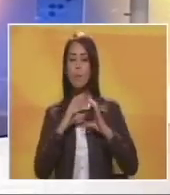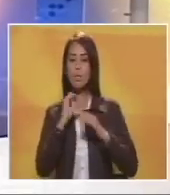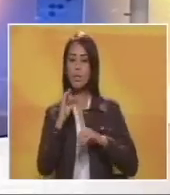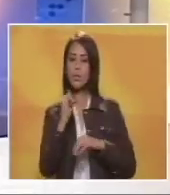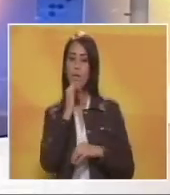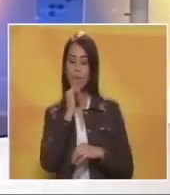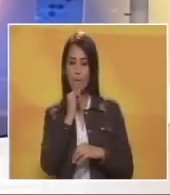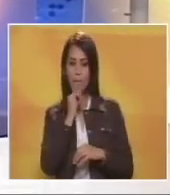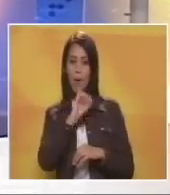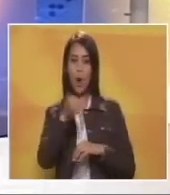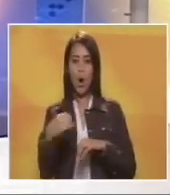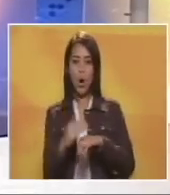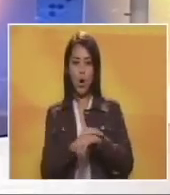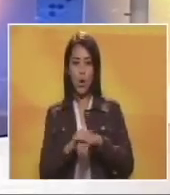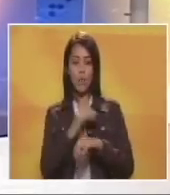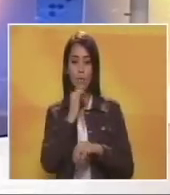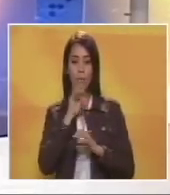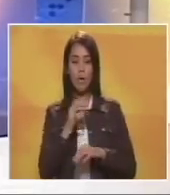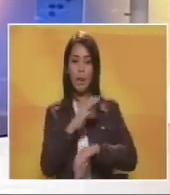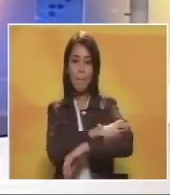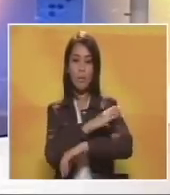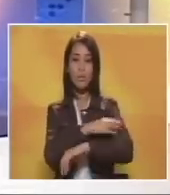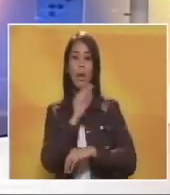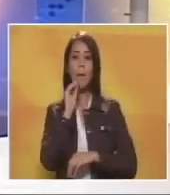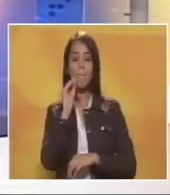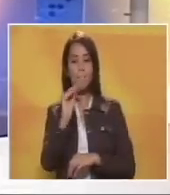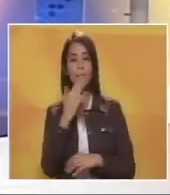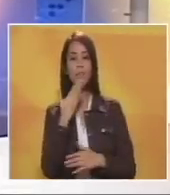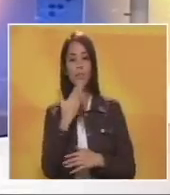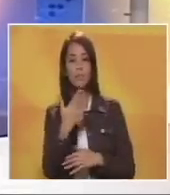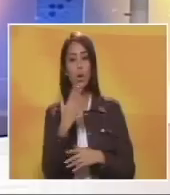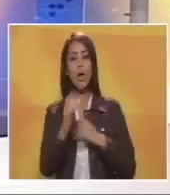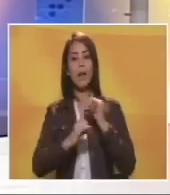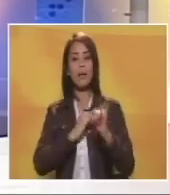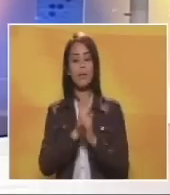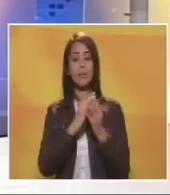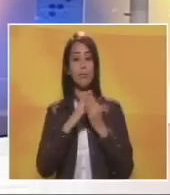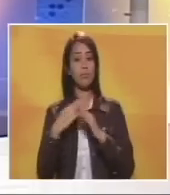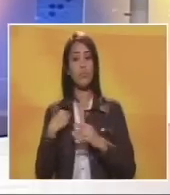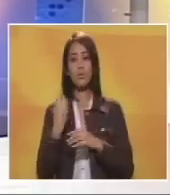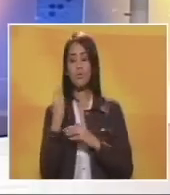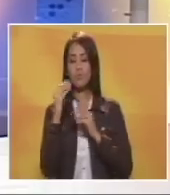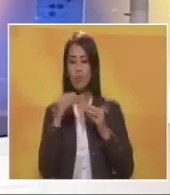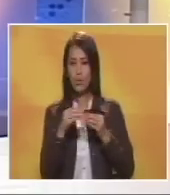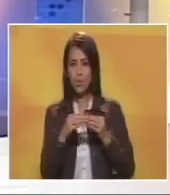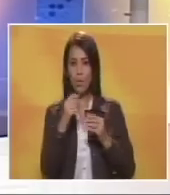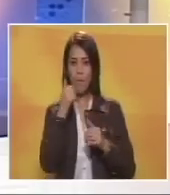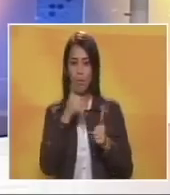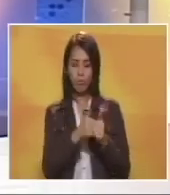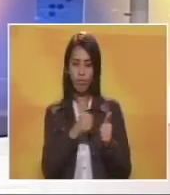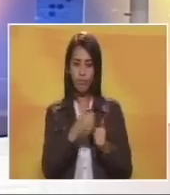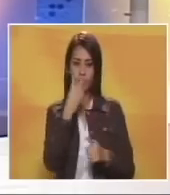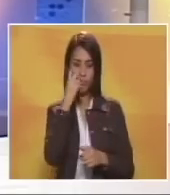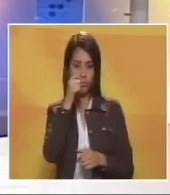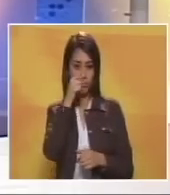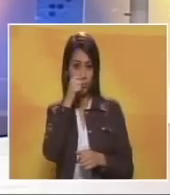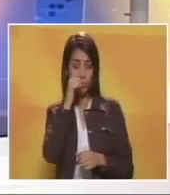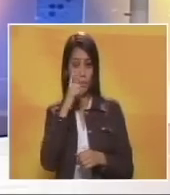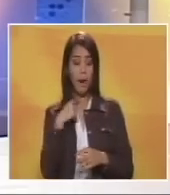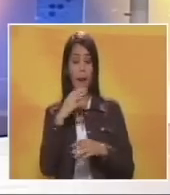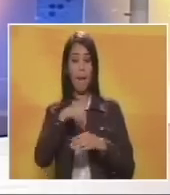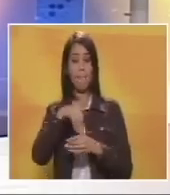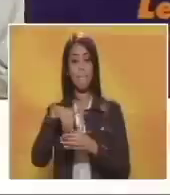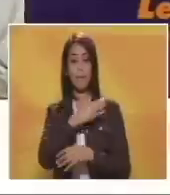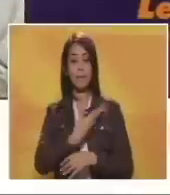Rodríguez, informó que la oposición pidió a la comunidad internacional no enviar misión de observación electoral para los comicios